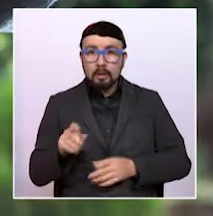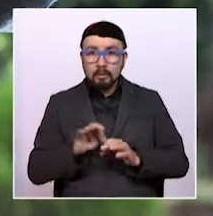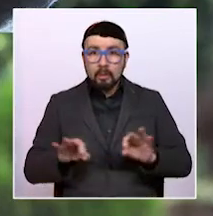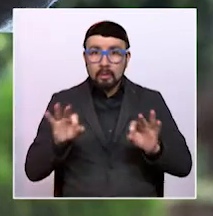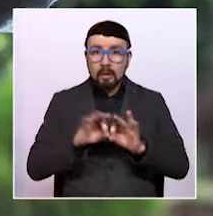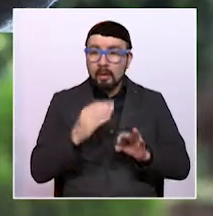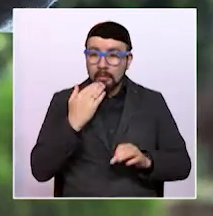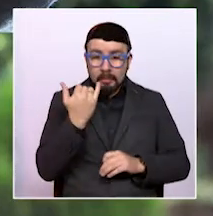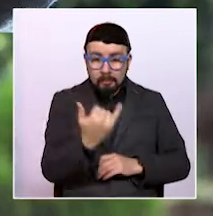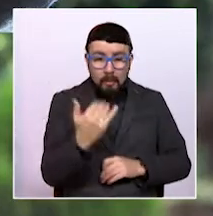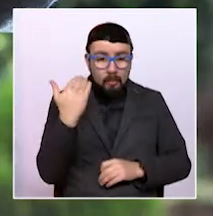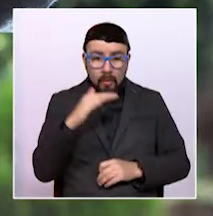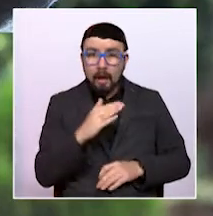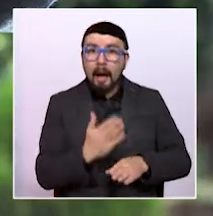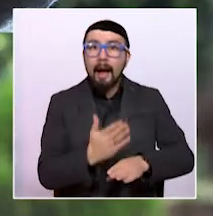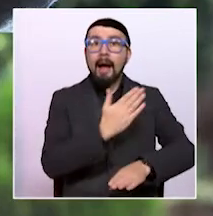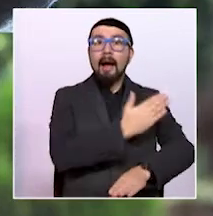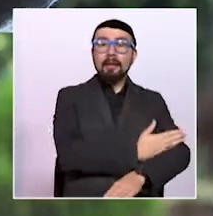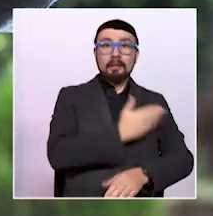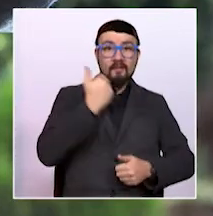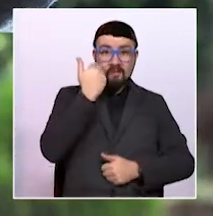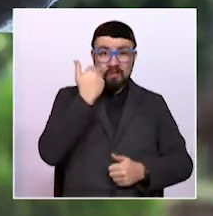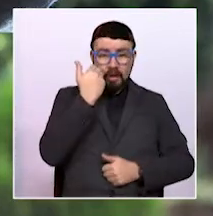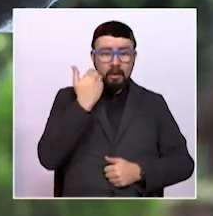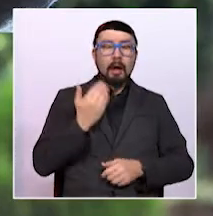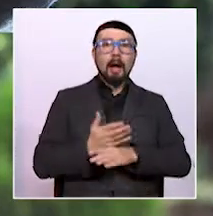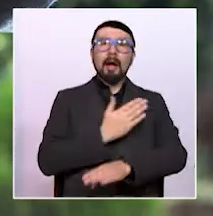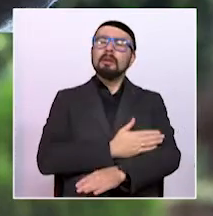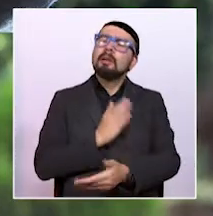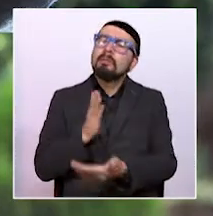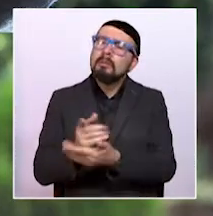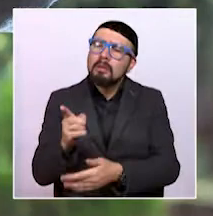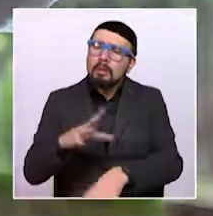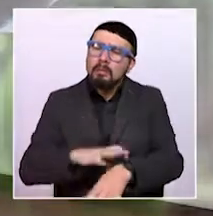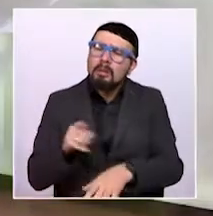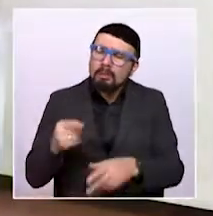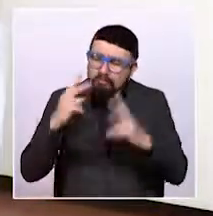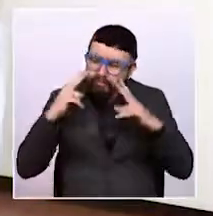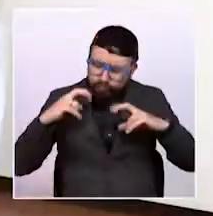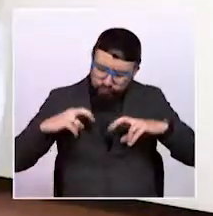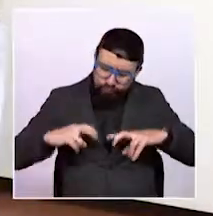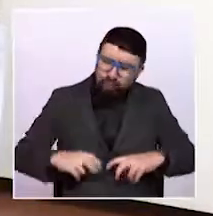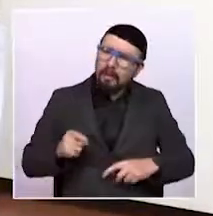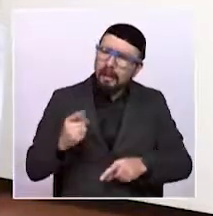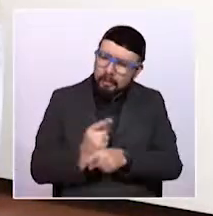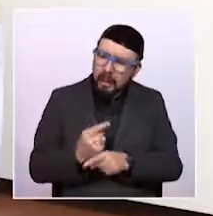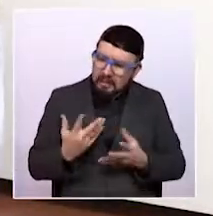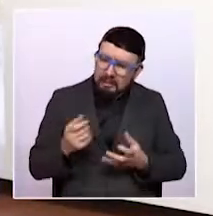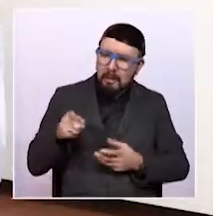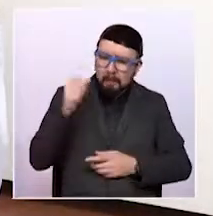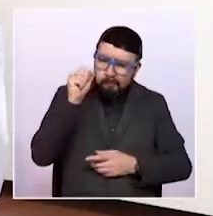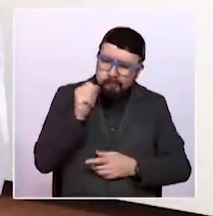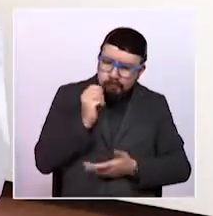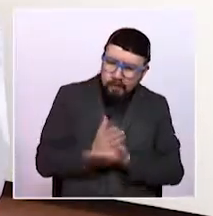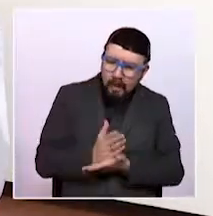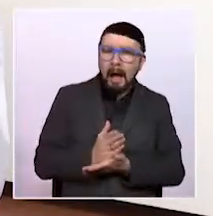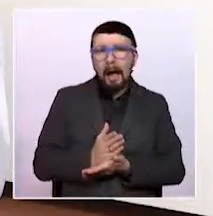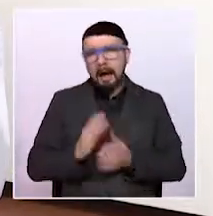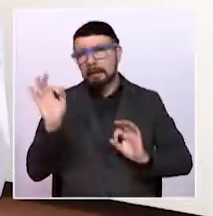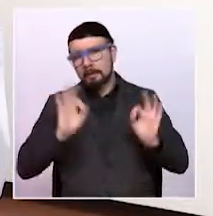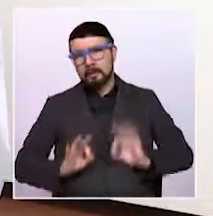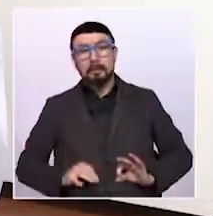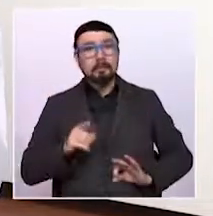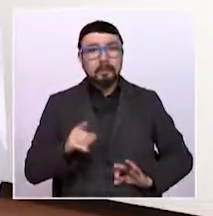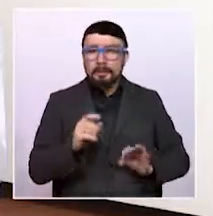de antes consulte a su médico previamente o sea necesario que revise que reciba como una atención